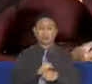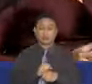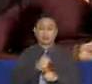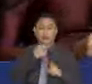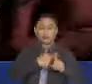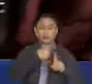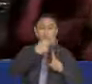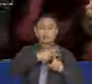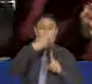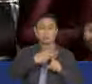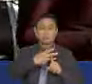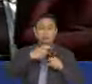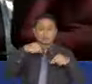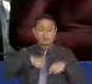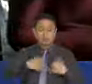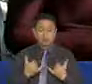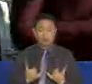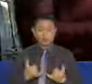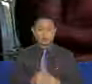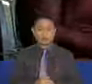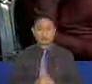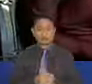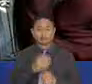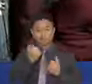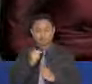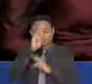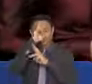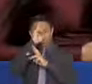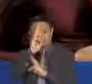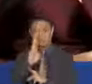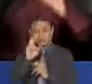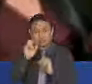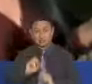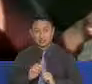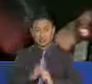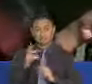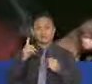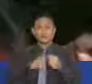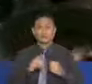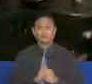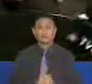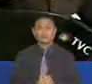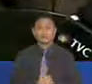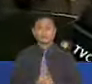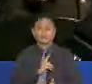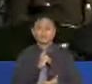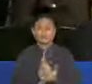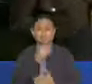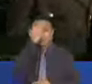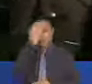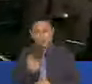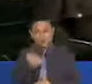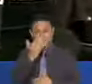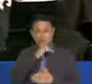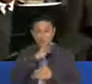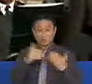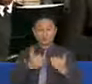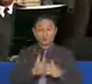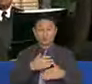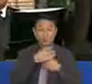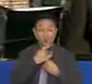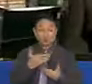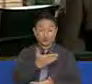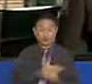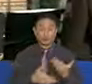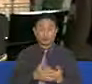varios meses para prácticamente homenajear a la ciudad Sí muy buenos días con toda la ciudadanía para nosotros es un gusto poder